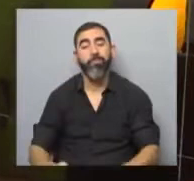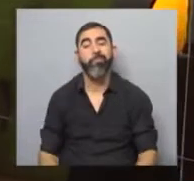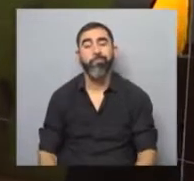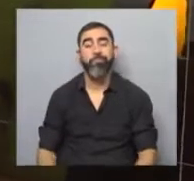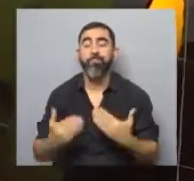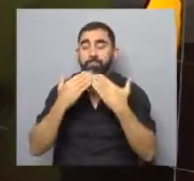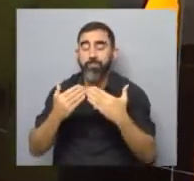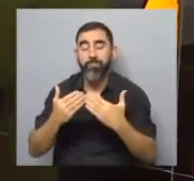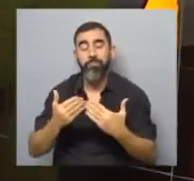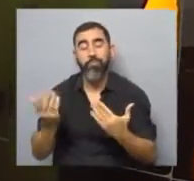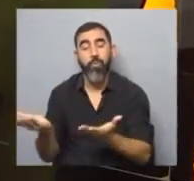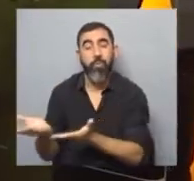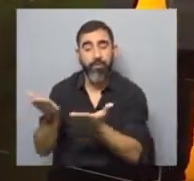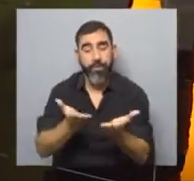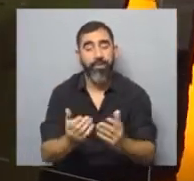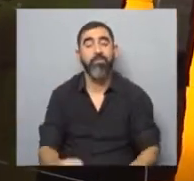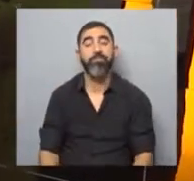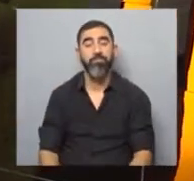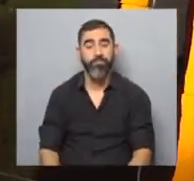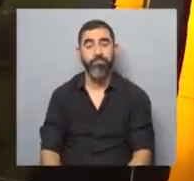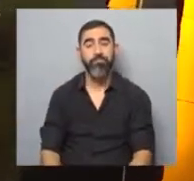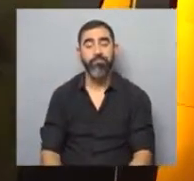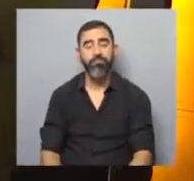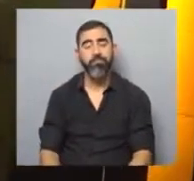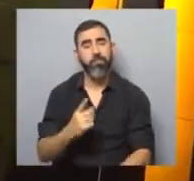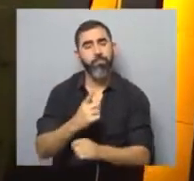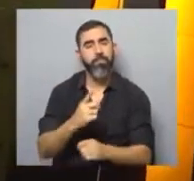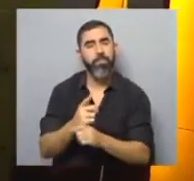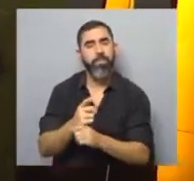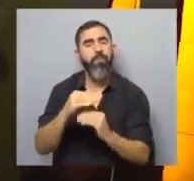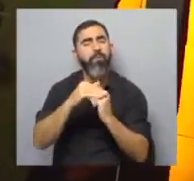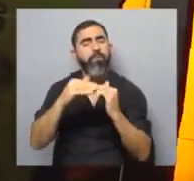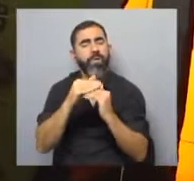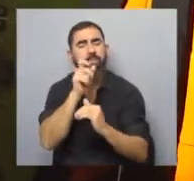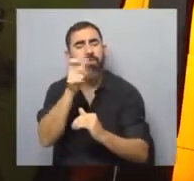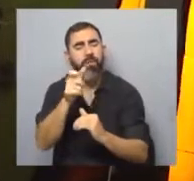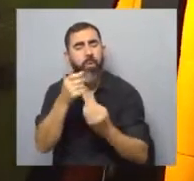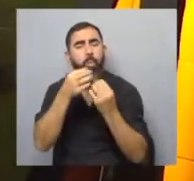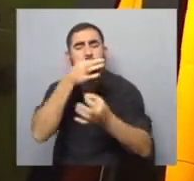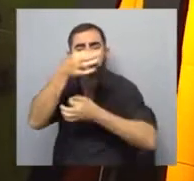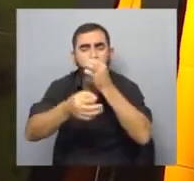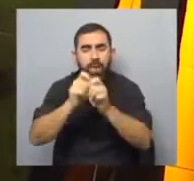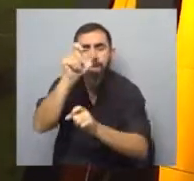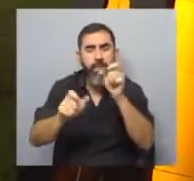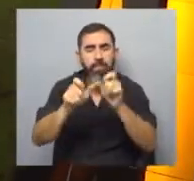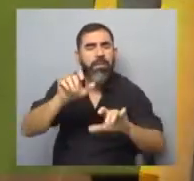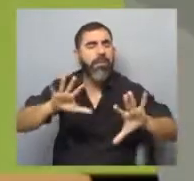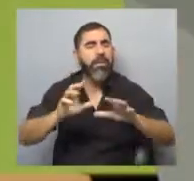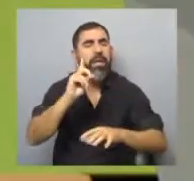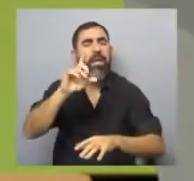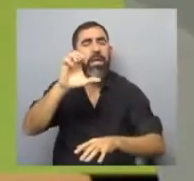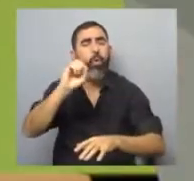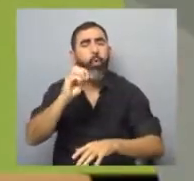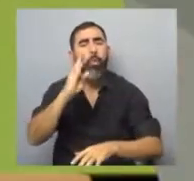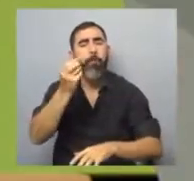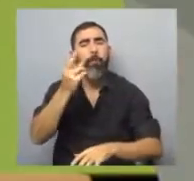Muchas gracias, Gustavo, gracias por la invitación. Gracias a ti. Primero, la definición básica, ¿no? ¿Cómo le explicamos a la gente qué es un geoparque